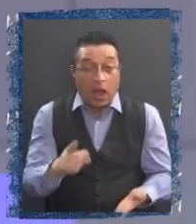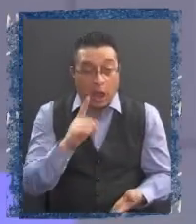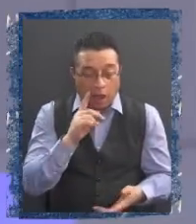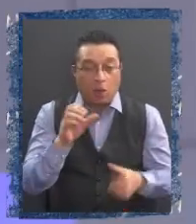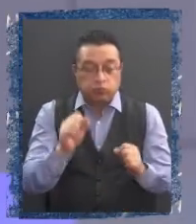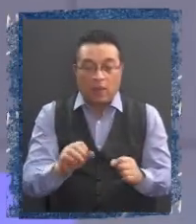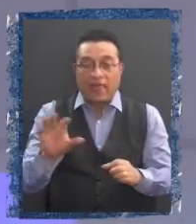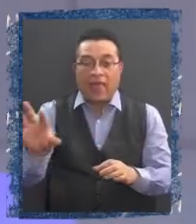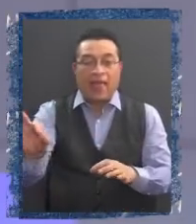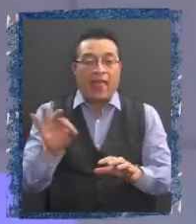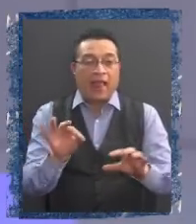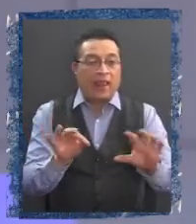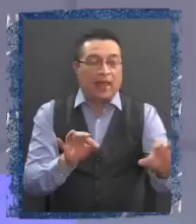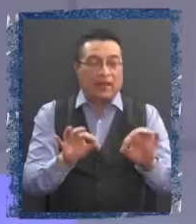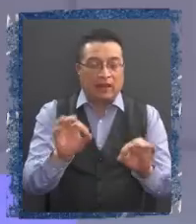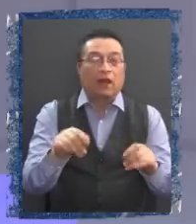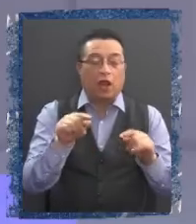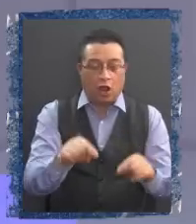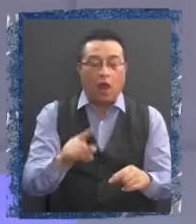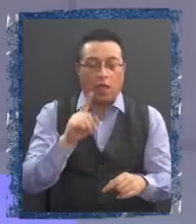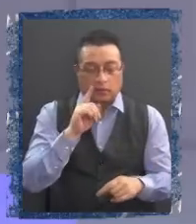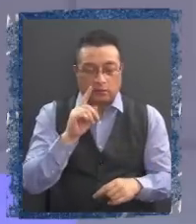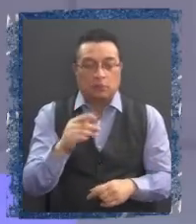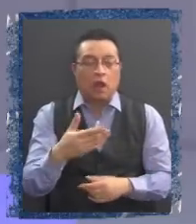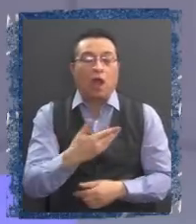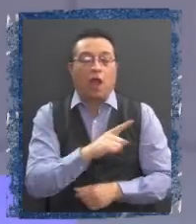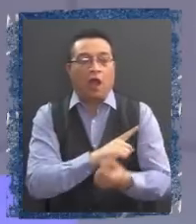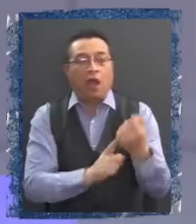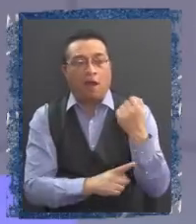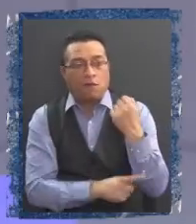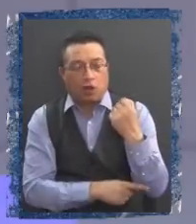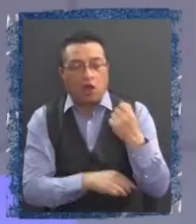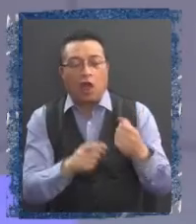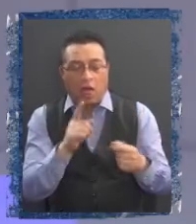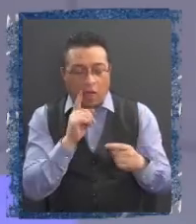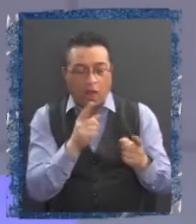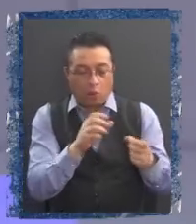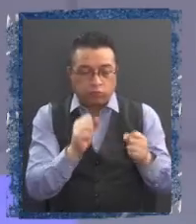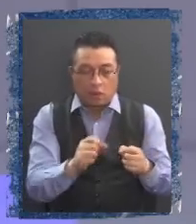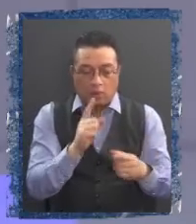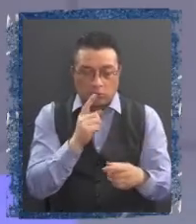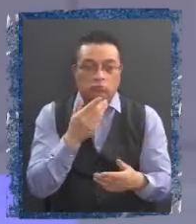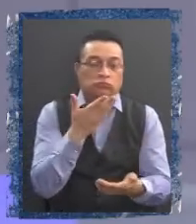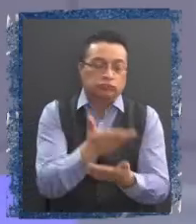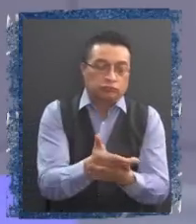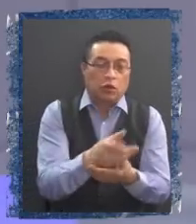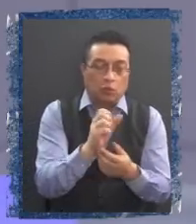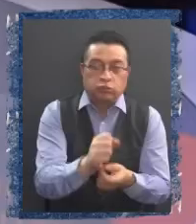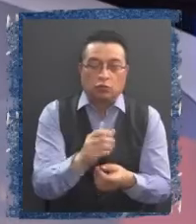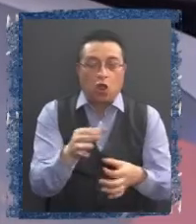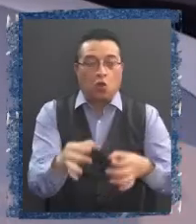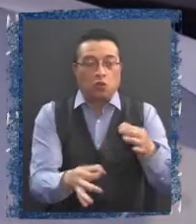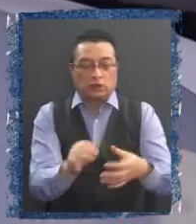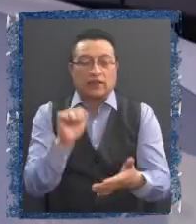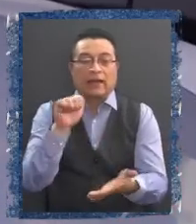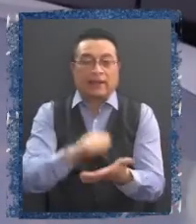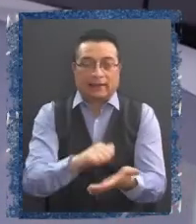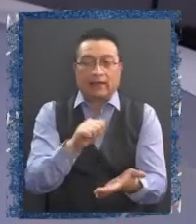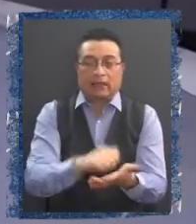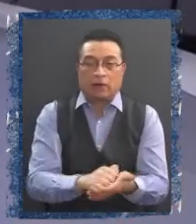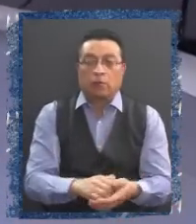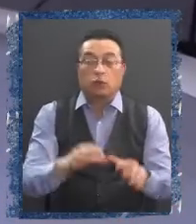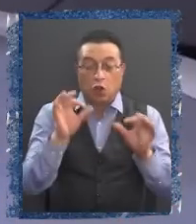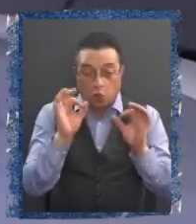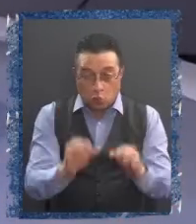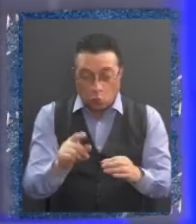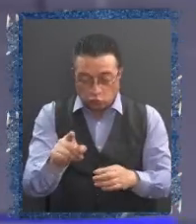¿cierto? Eso es lo que hoy día tiene tutela, los abogados ahí me podrán ayudar, son los que uno puede ir, ¿cierto?, ir ante la justicia a reclamar. Justo lo leíste en la mente,